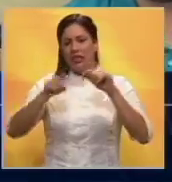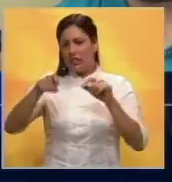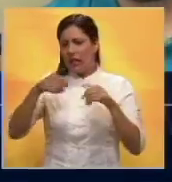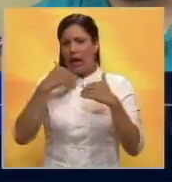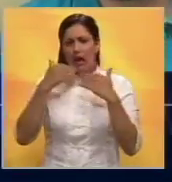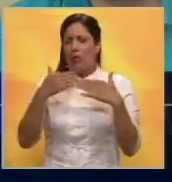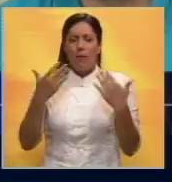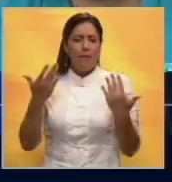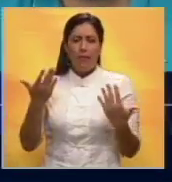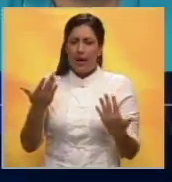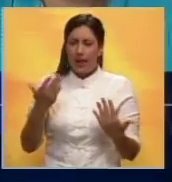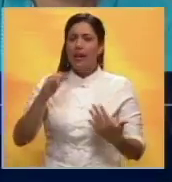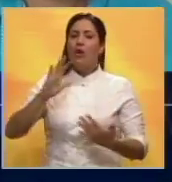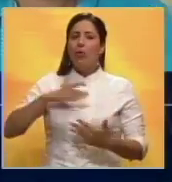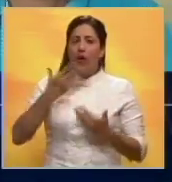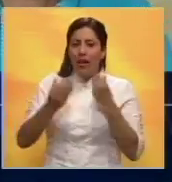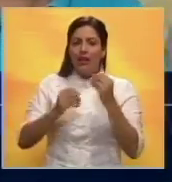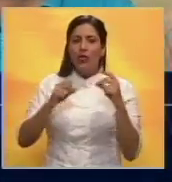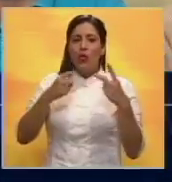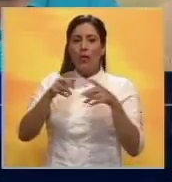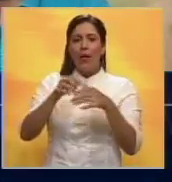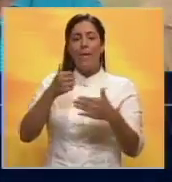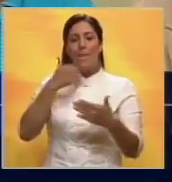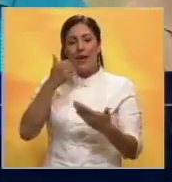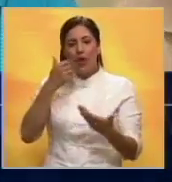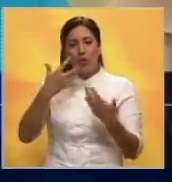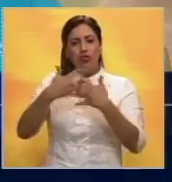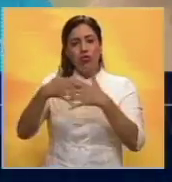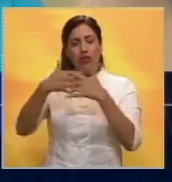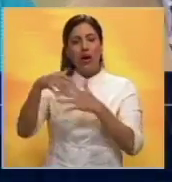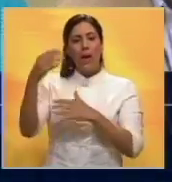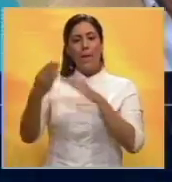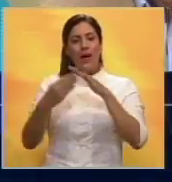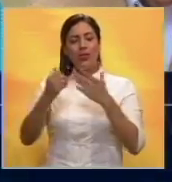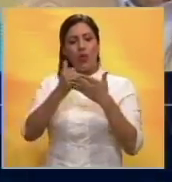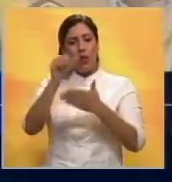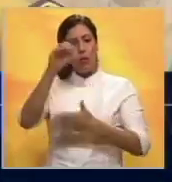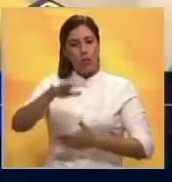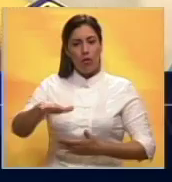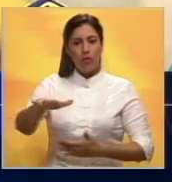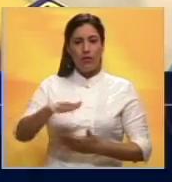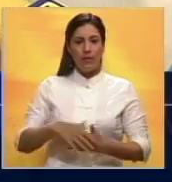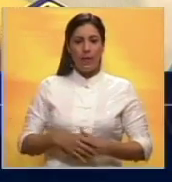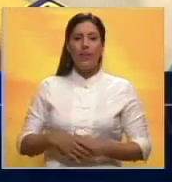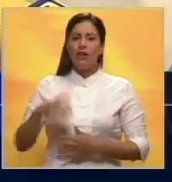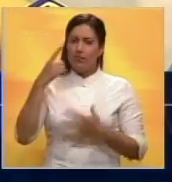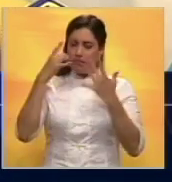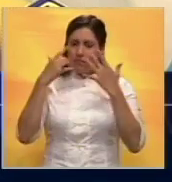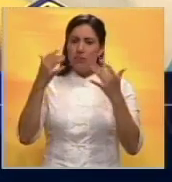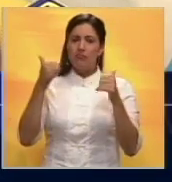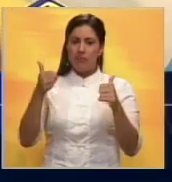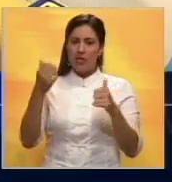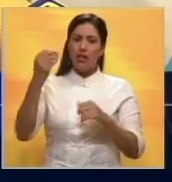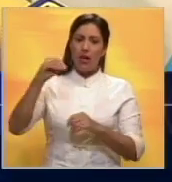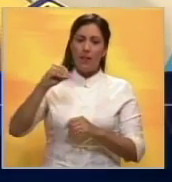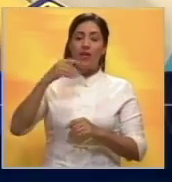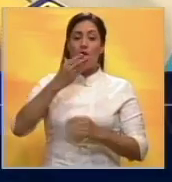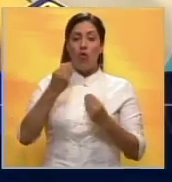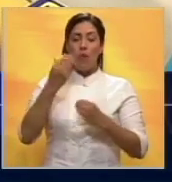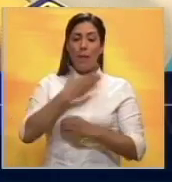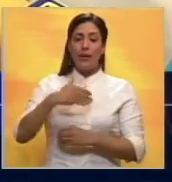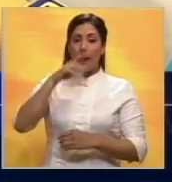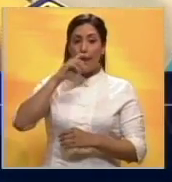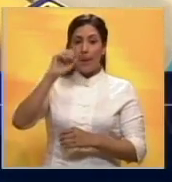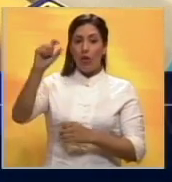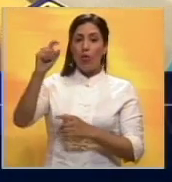requieren para así poder hacer una mayor oferta de productos básicos para la población vimos también como el presidente